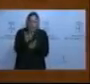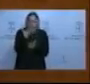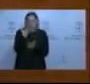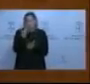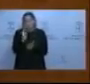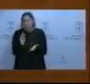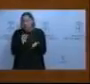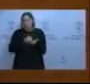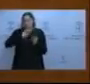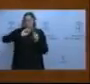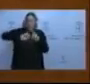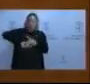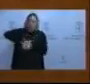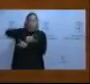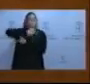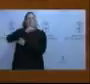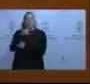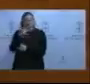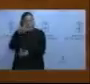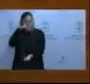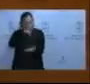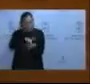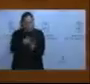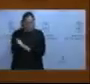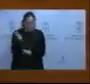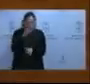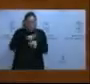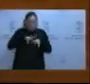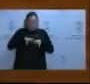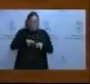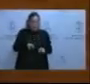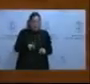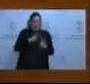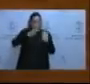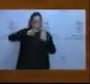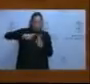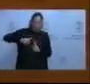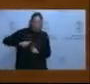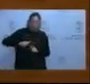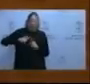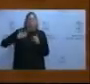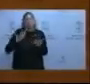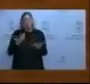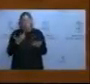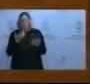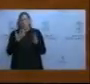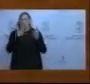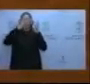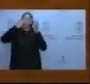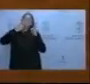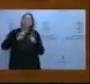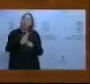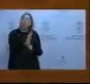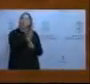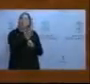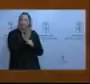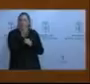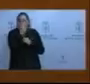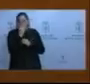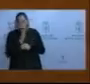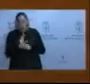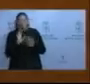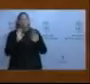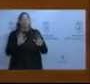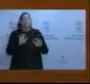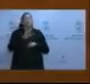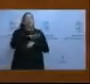que valía en un momento determinado, ¿no? Entonces, bueno, está muy bien que se remita al Tribunal de Cuentas, pero a lo mejor caben desde el Gobierno